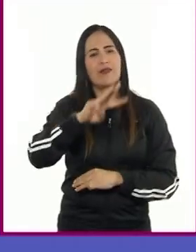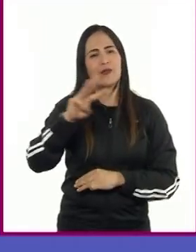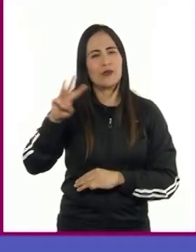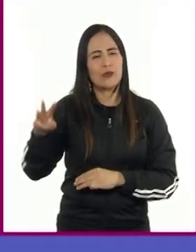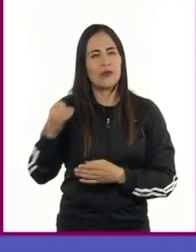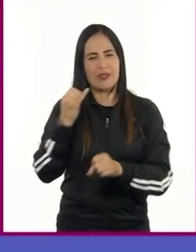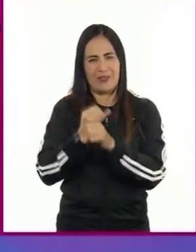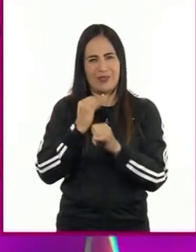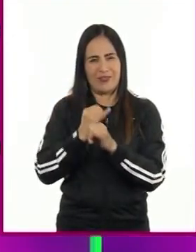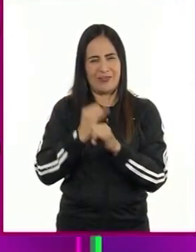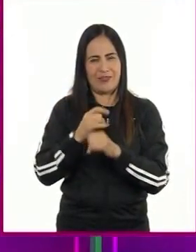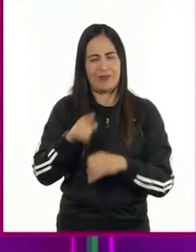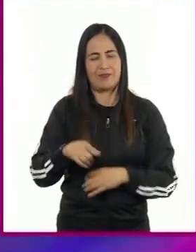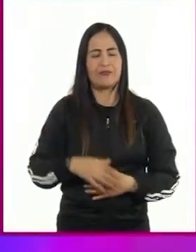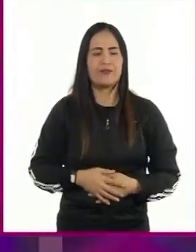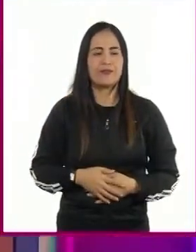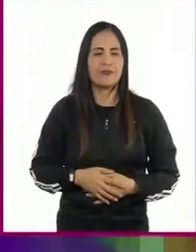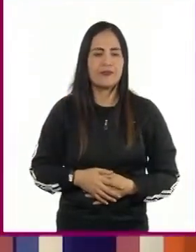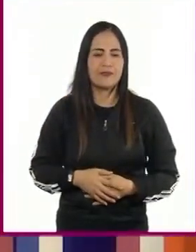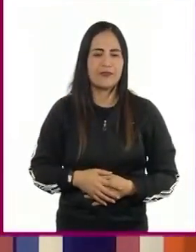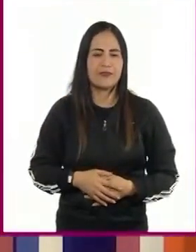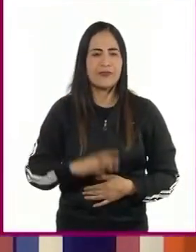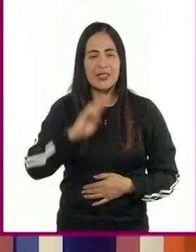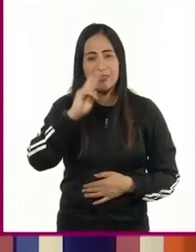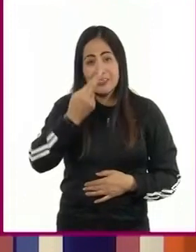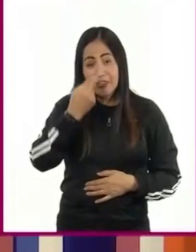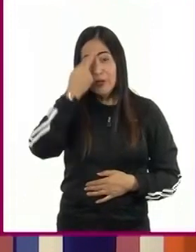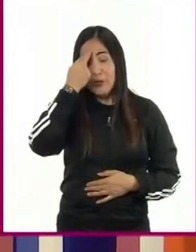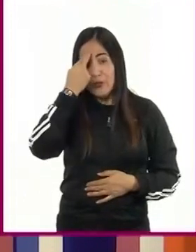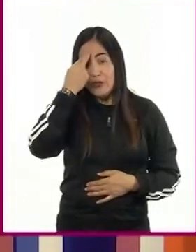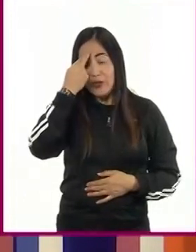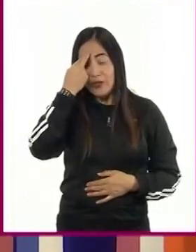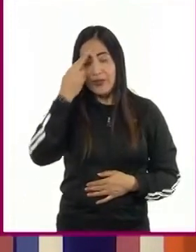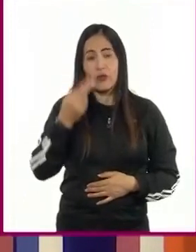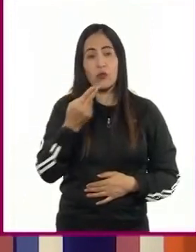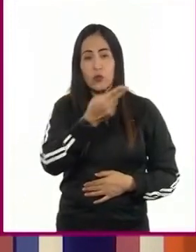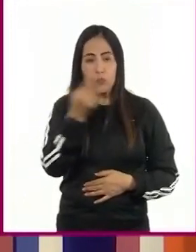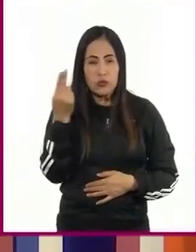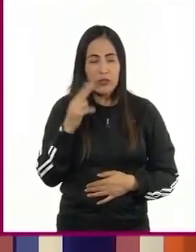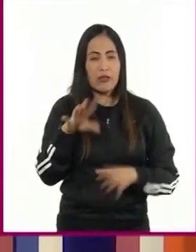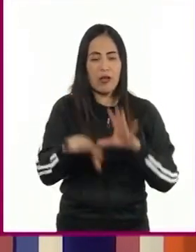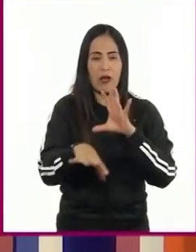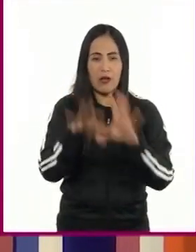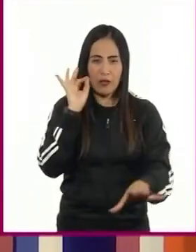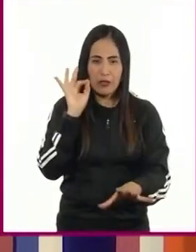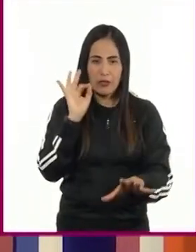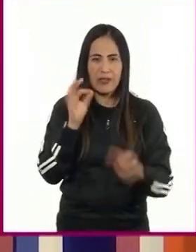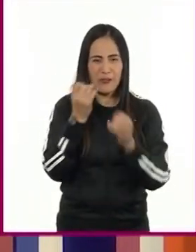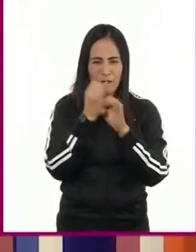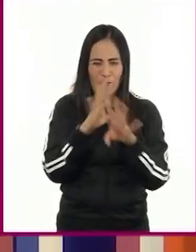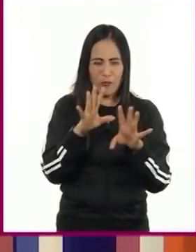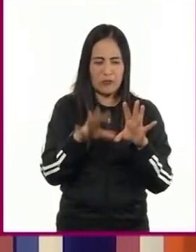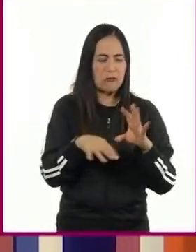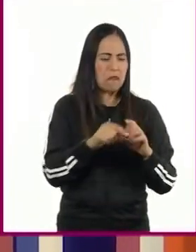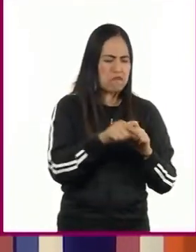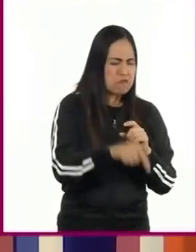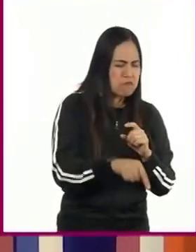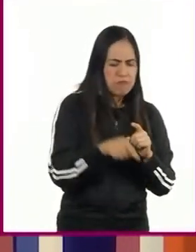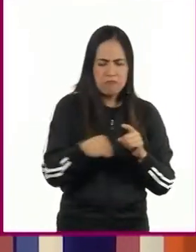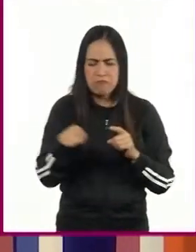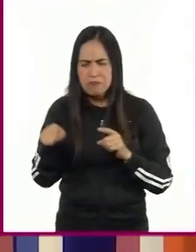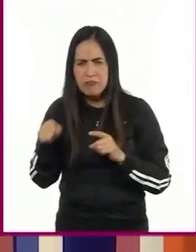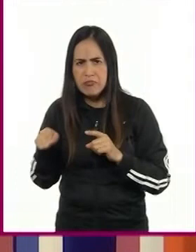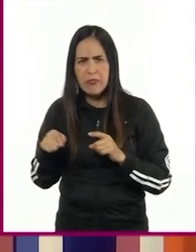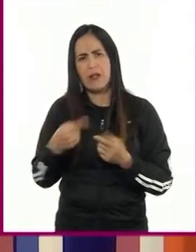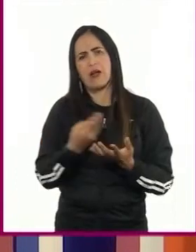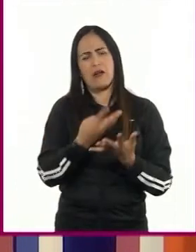un sitio especializado. Recuerden que al momento de elegir y seleccionar la información, deben tomar en cuenta los